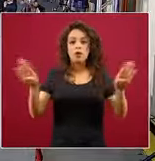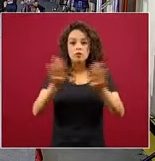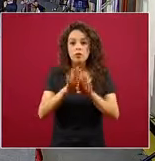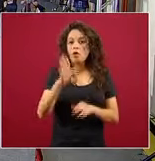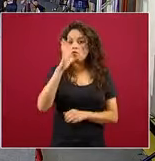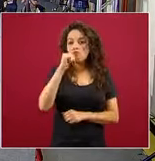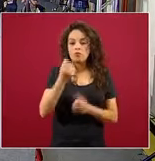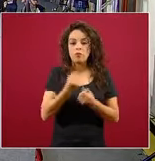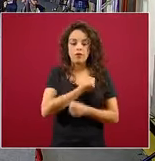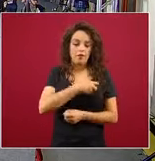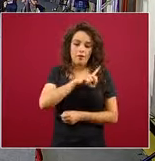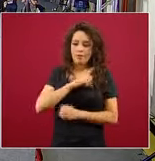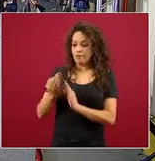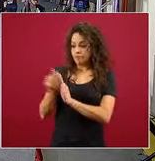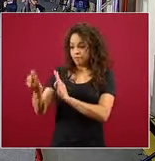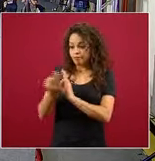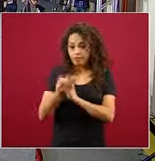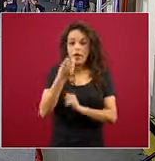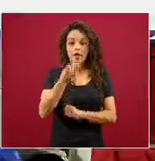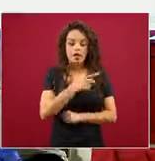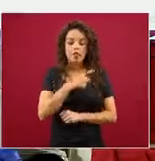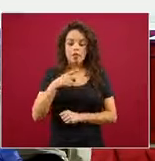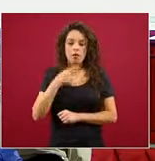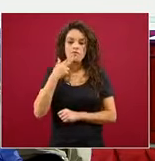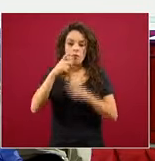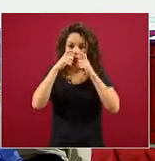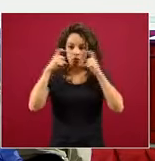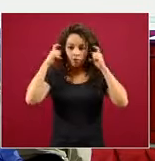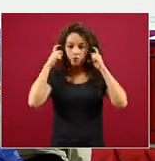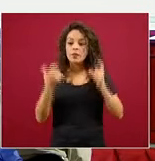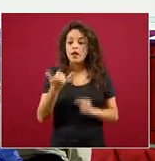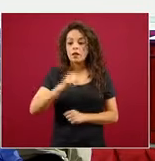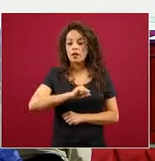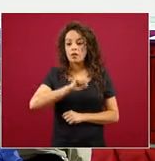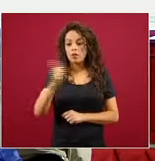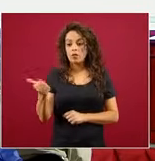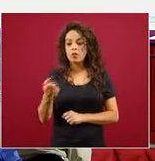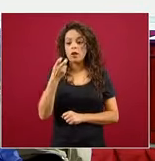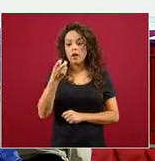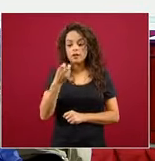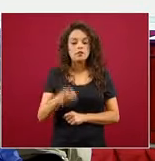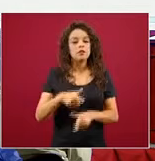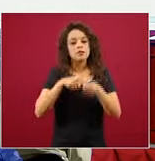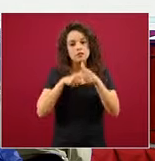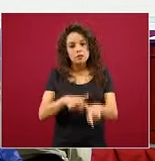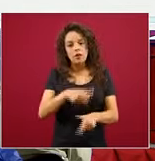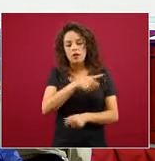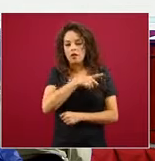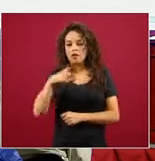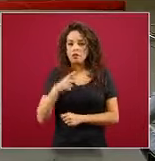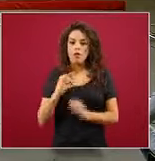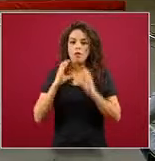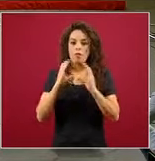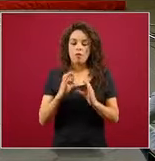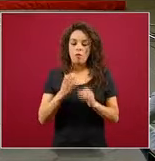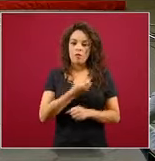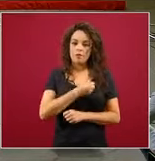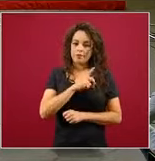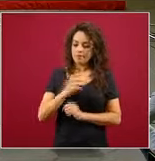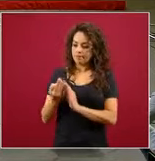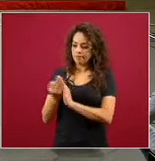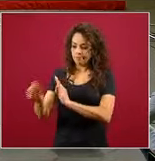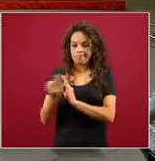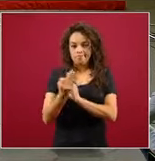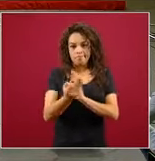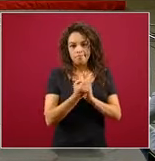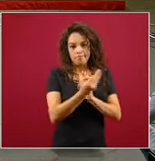es la última recomendación, que es mantener la sana distancia. Vamos a ver ahora algunas estadísticas a manera